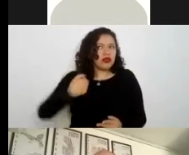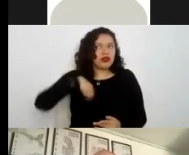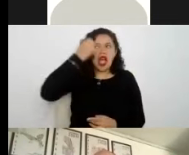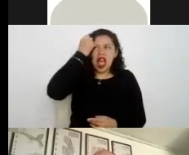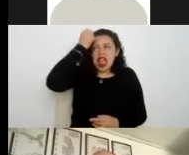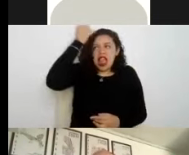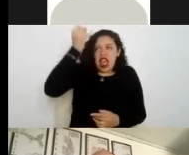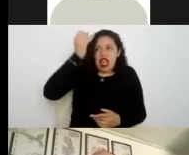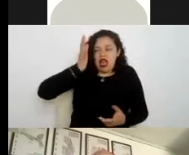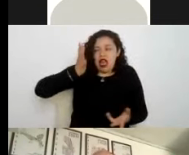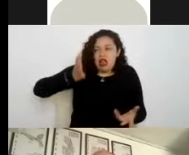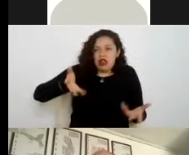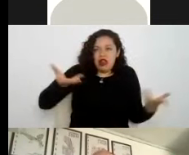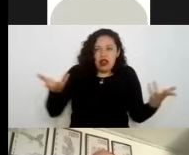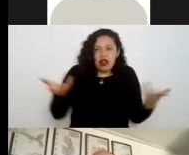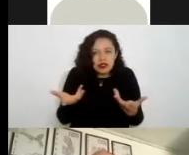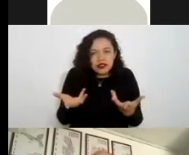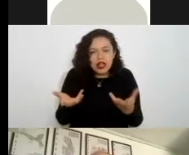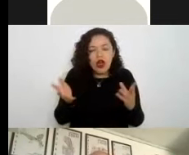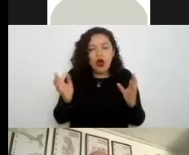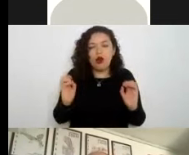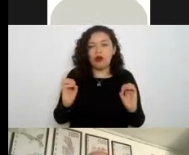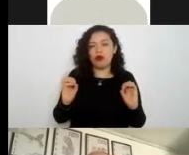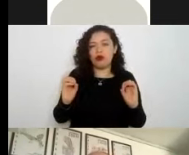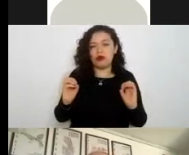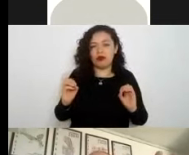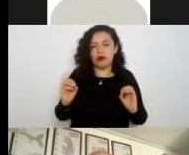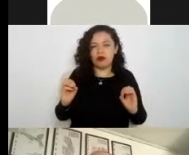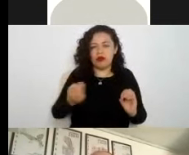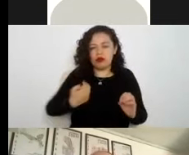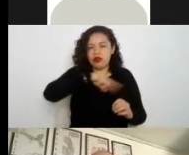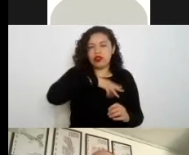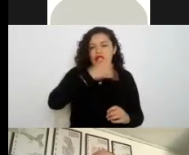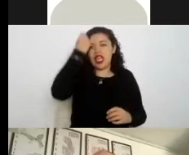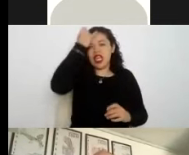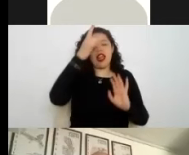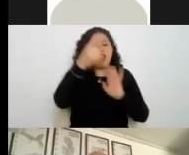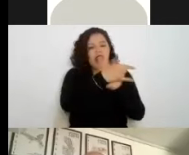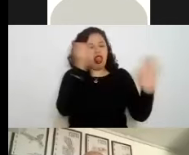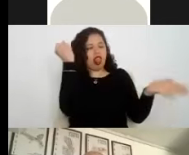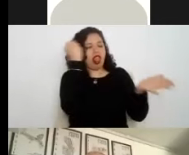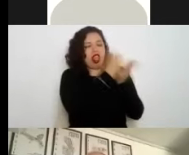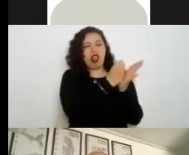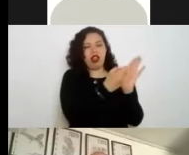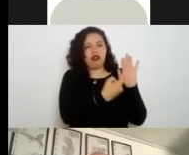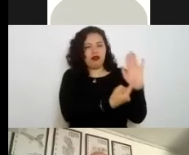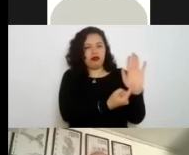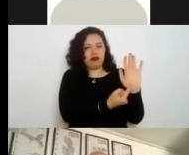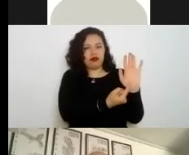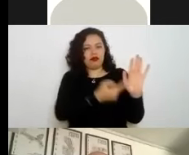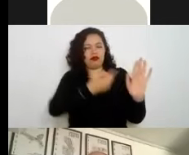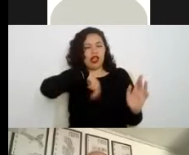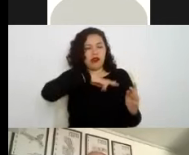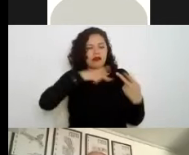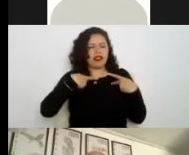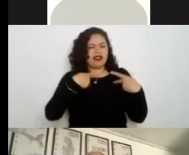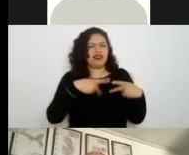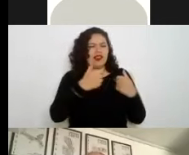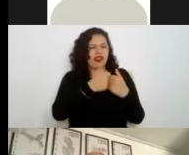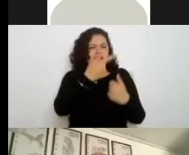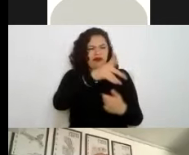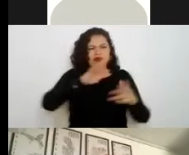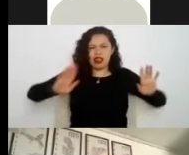simplemente estamos con el falso prejuicio en ese sentido de cómo referirnos a esta